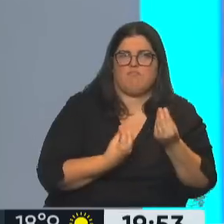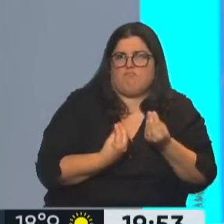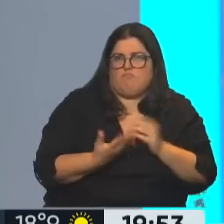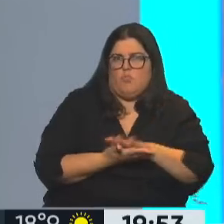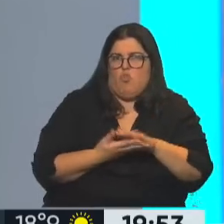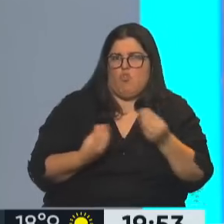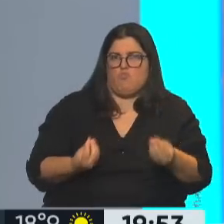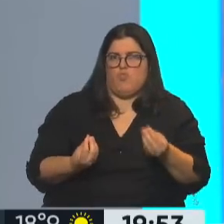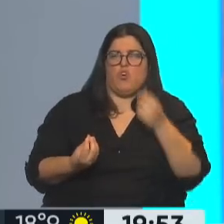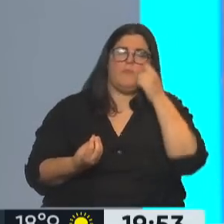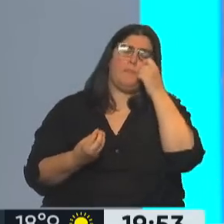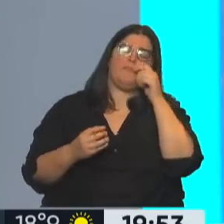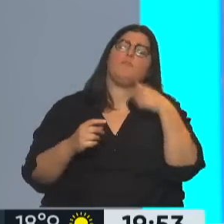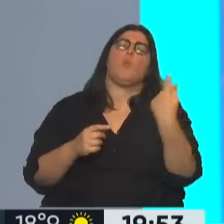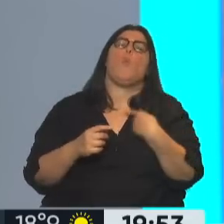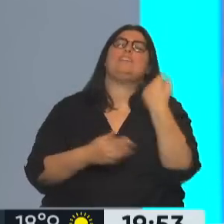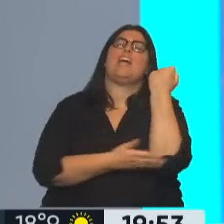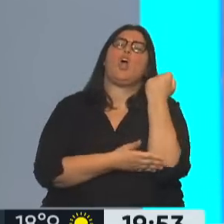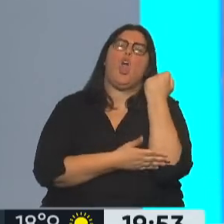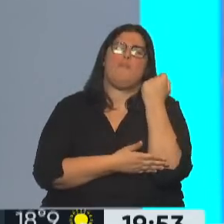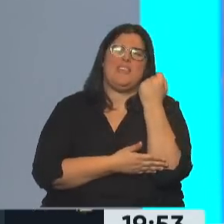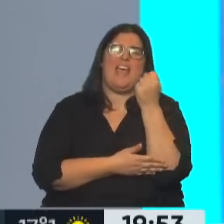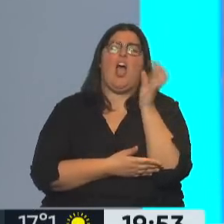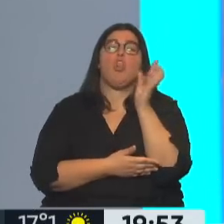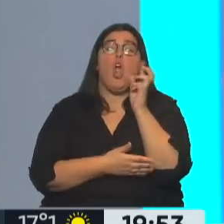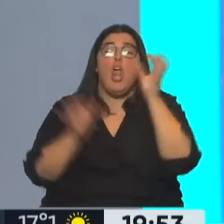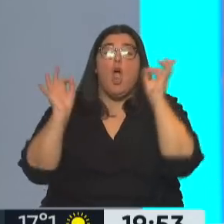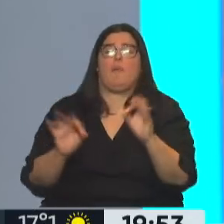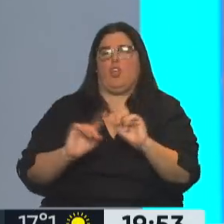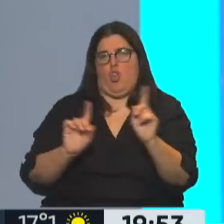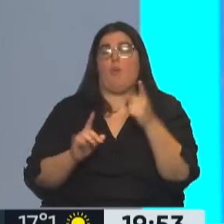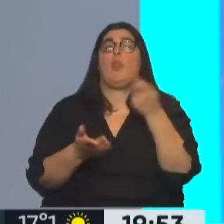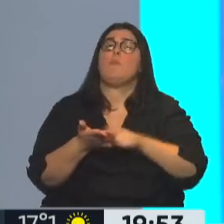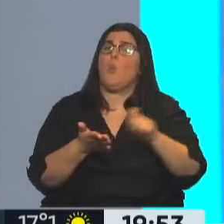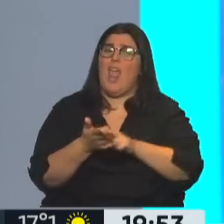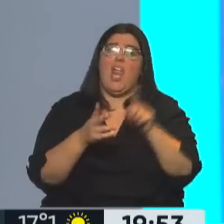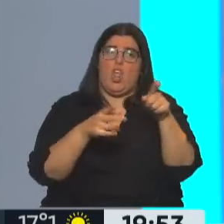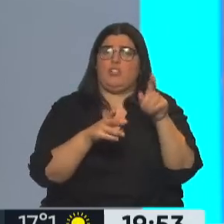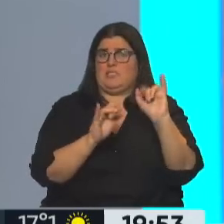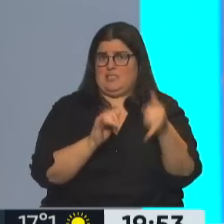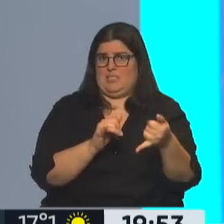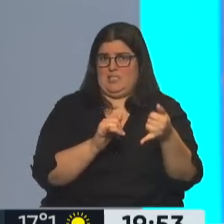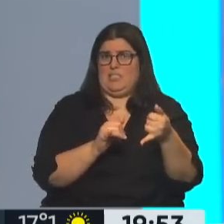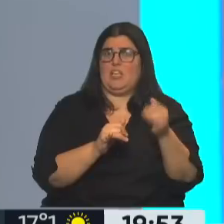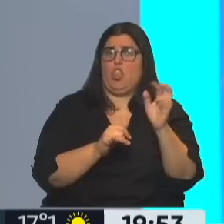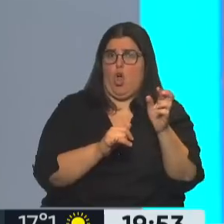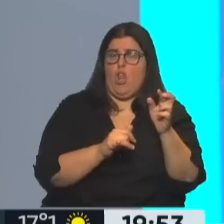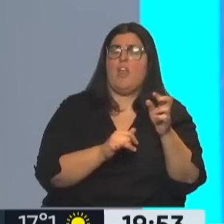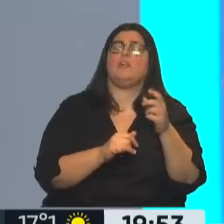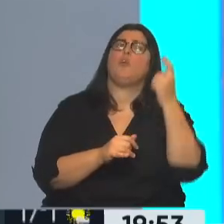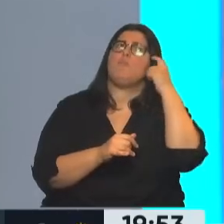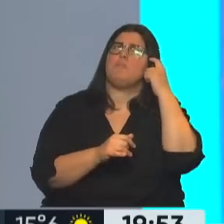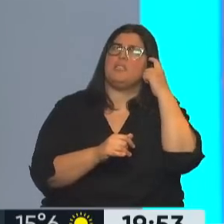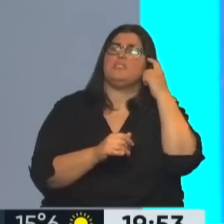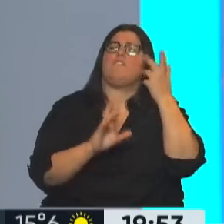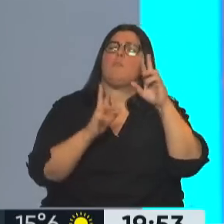primero, nuestra economía no funciona 100% en dólares. El mercado inmobiliario sí. El problema es que piensa tal vez en dólares. Y